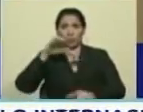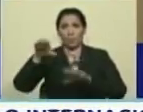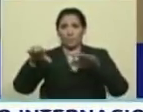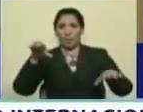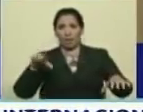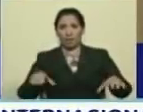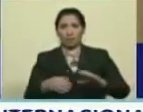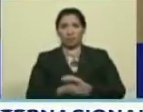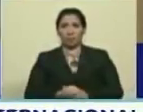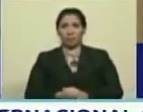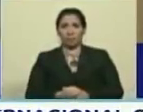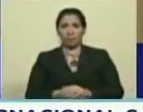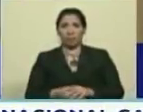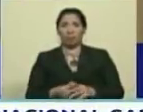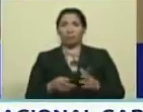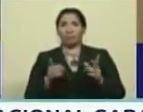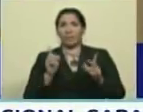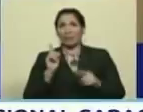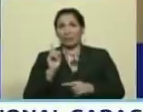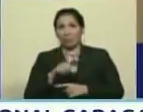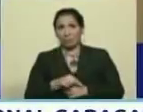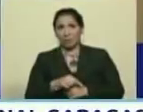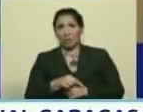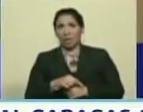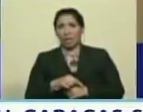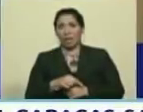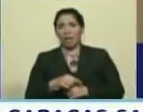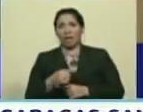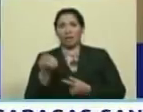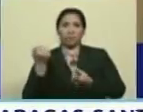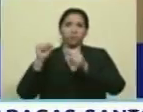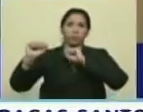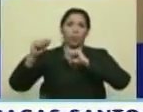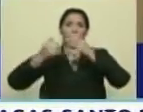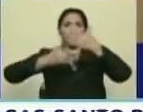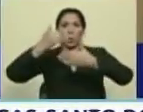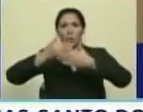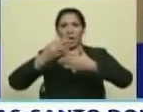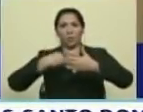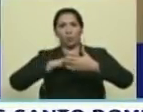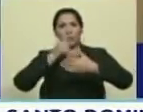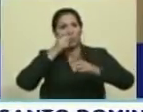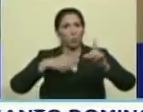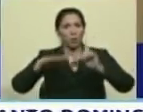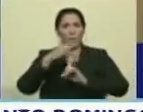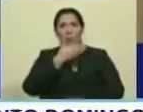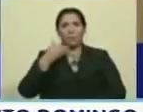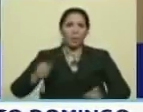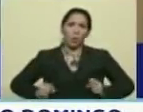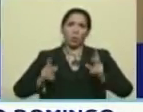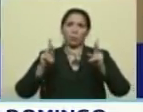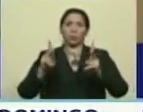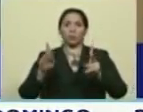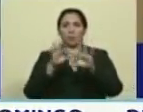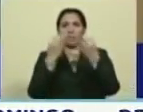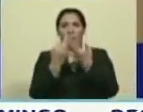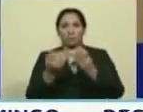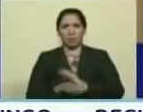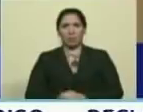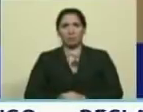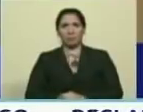y esencialmente una que niega a nuestros pueblos una mejor oportunidad para ellos y sus familiares.